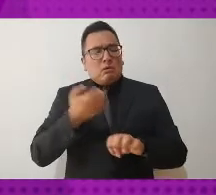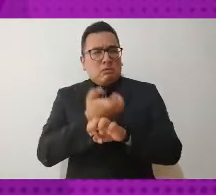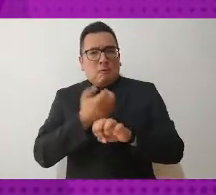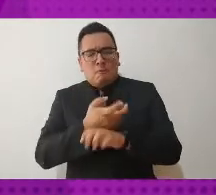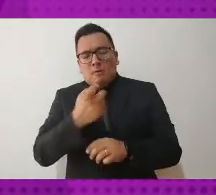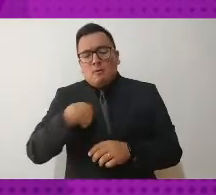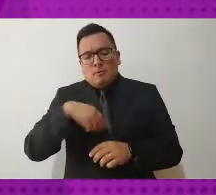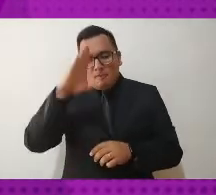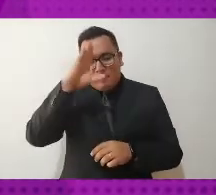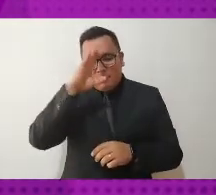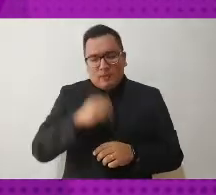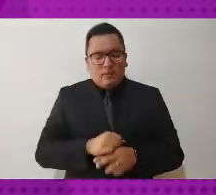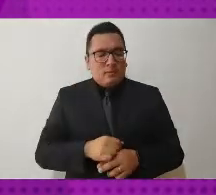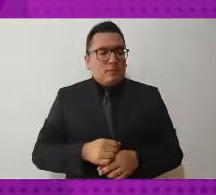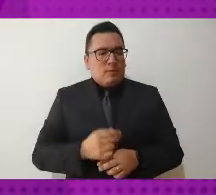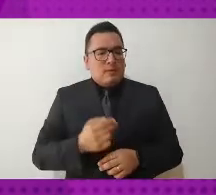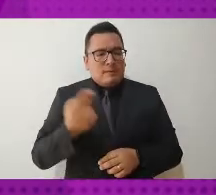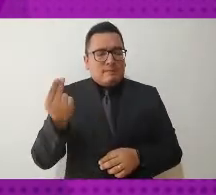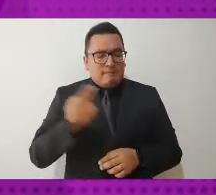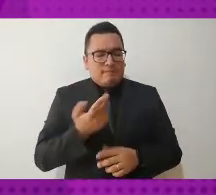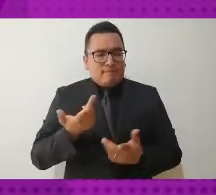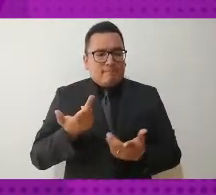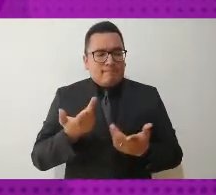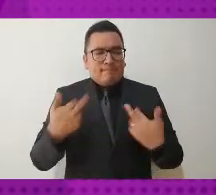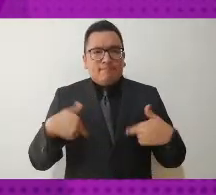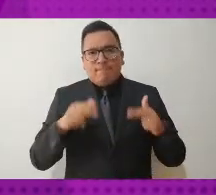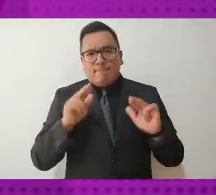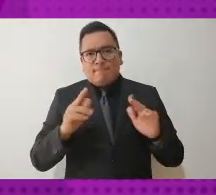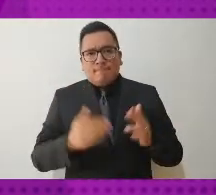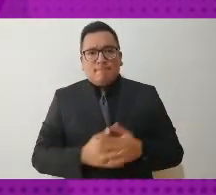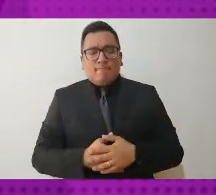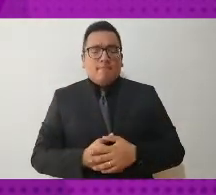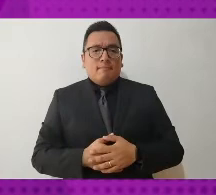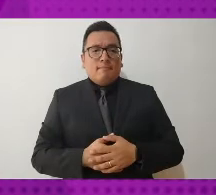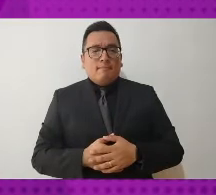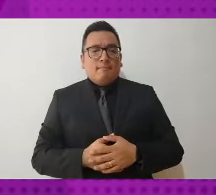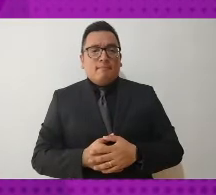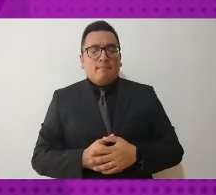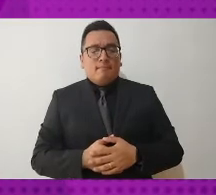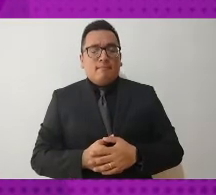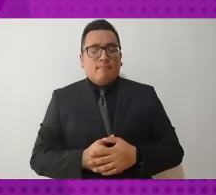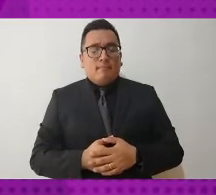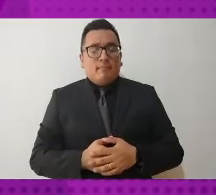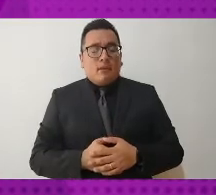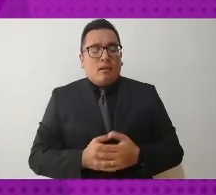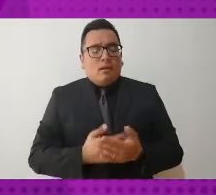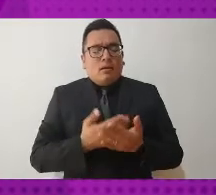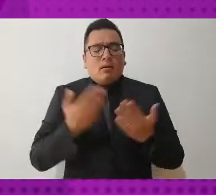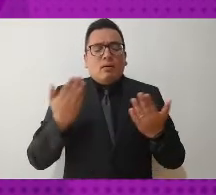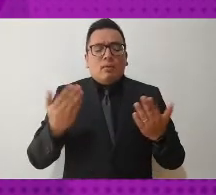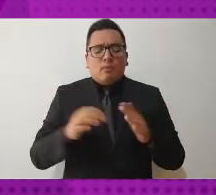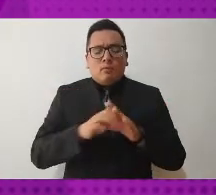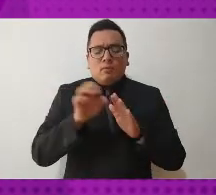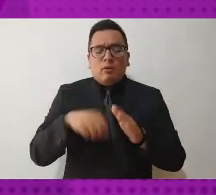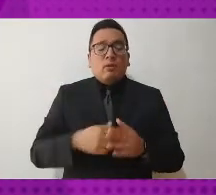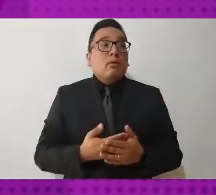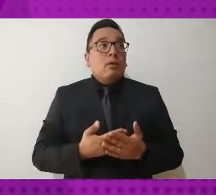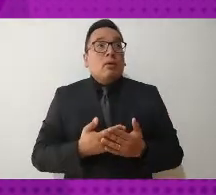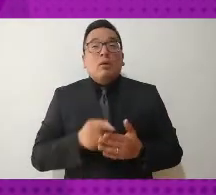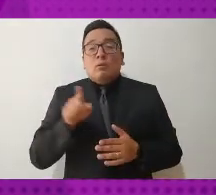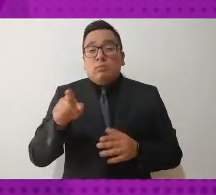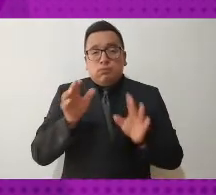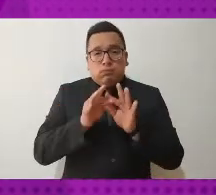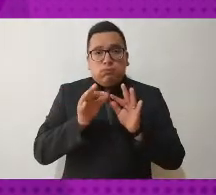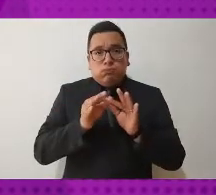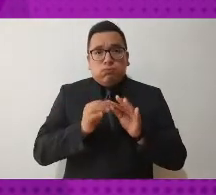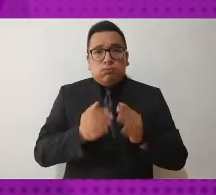pues sí Considero que si debe de estar Y en este en este en esta situación que nos